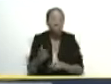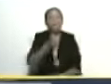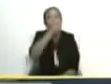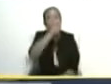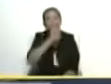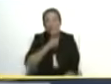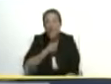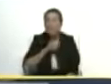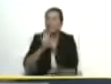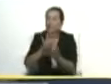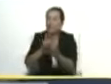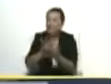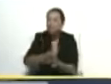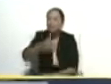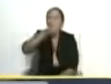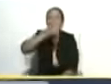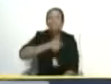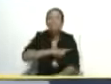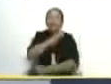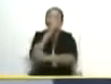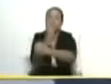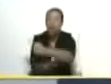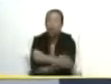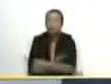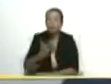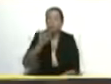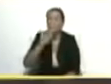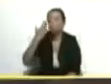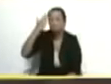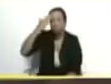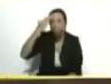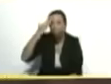paciencia, de fuerza, de estrategia,